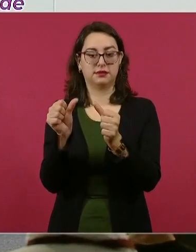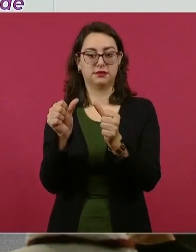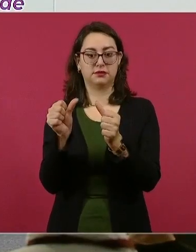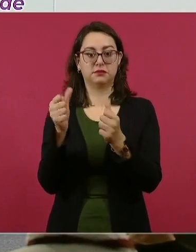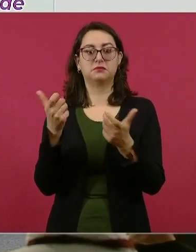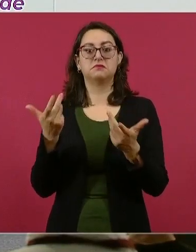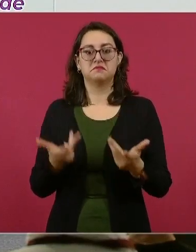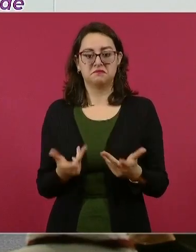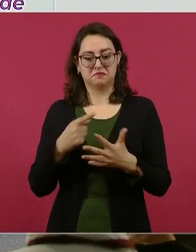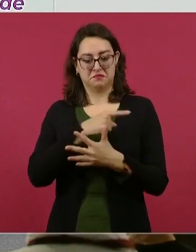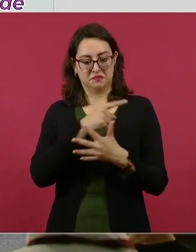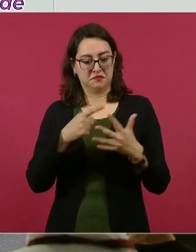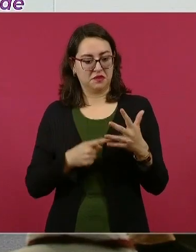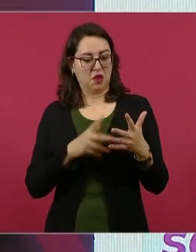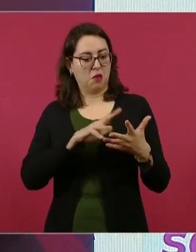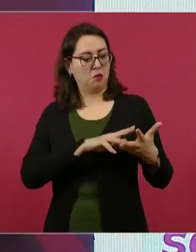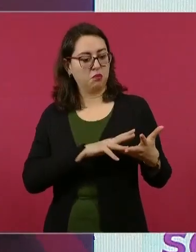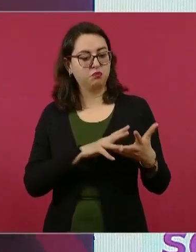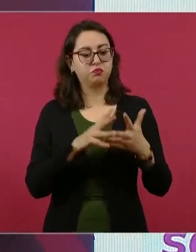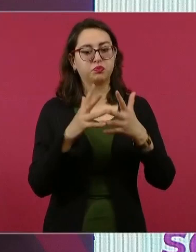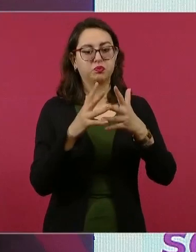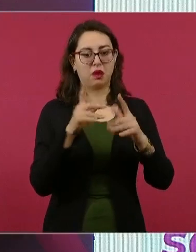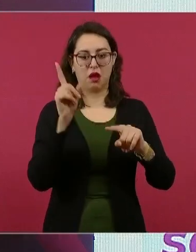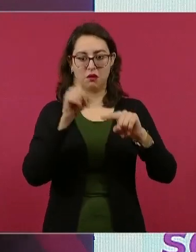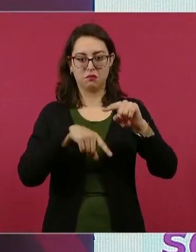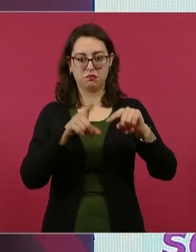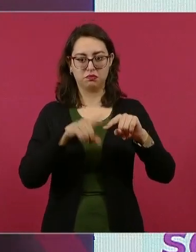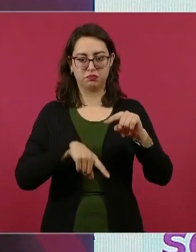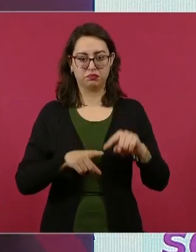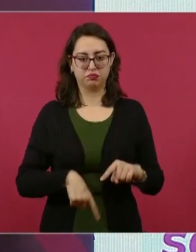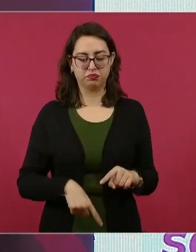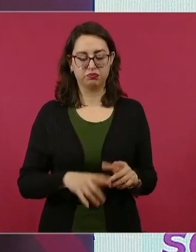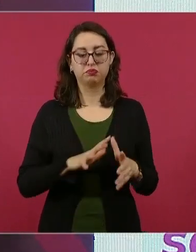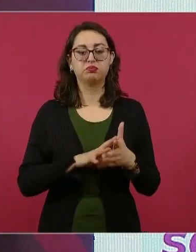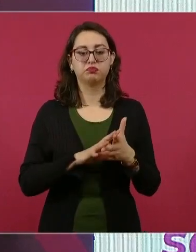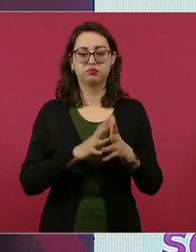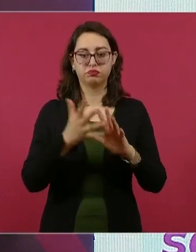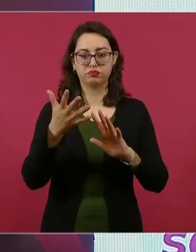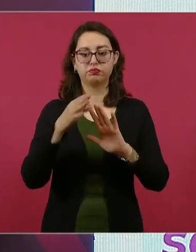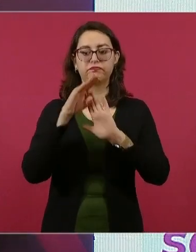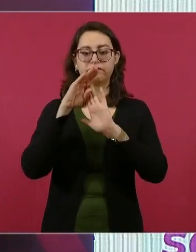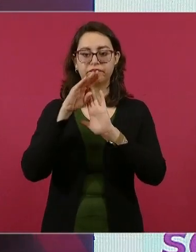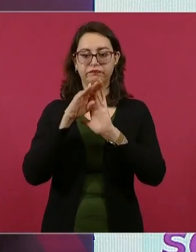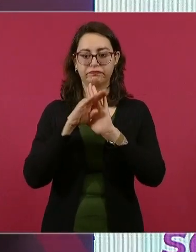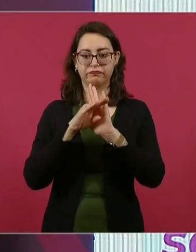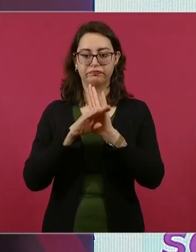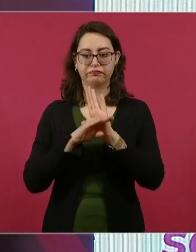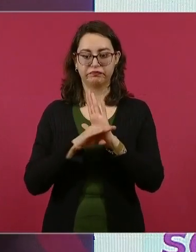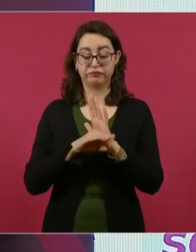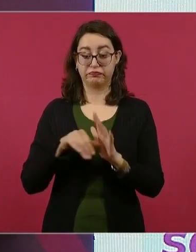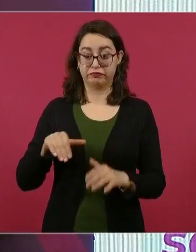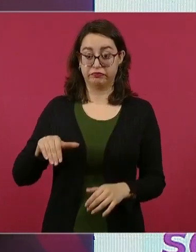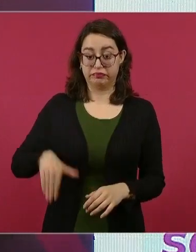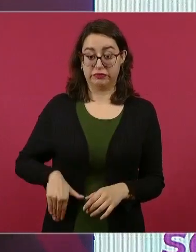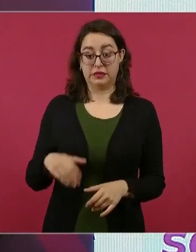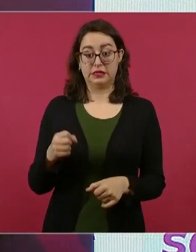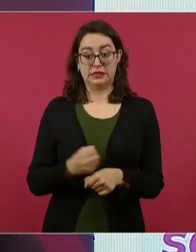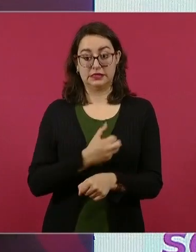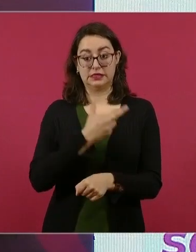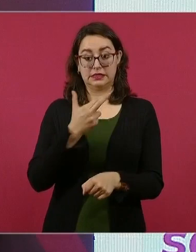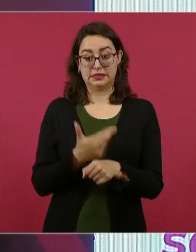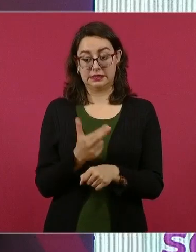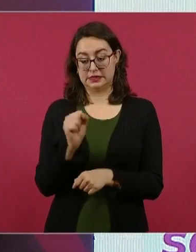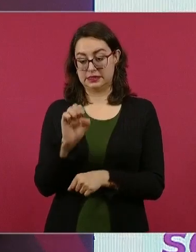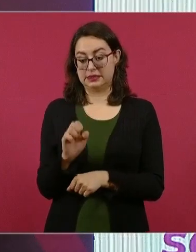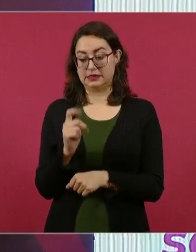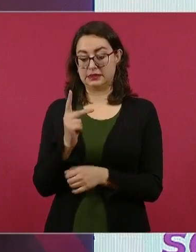que contribuyen a las violencias son atendidos. Y ya mencionaba la secretaria de Educación, la maestra Leticia Ramírez, este